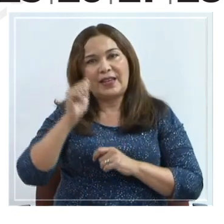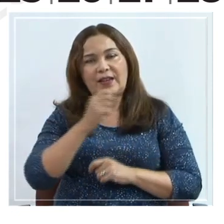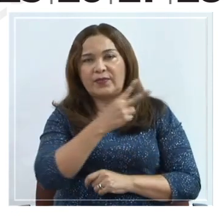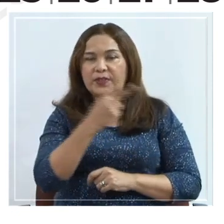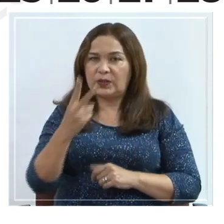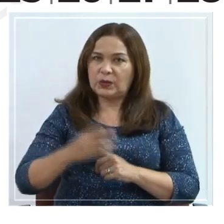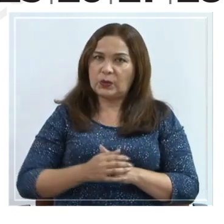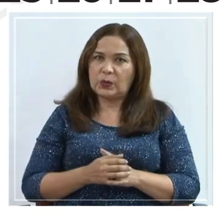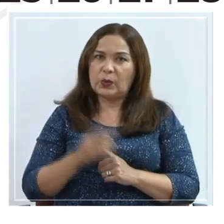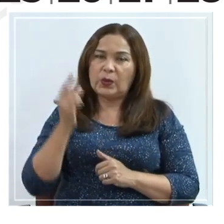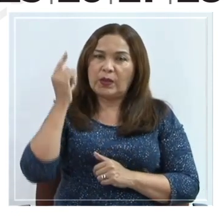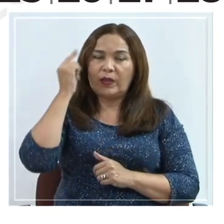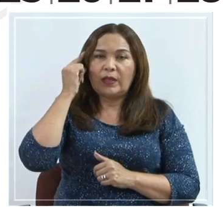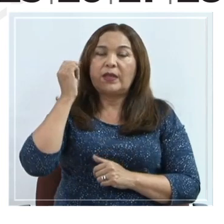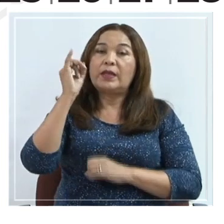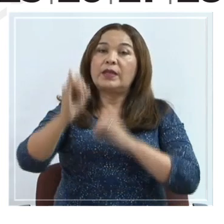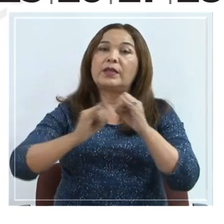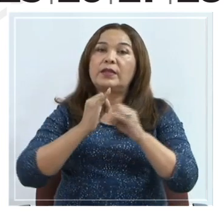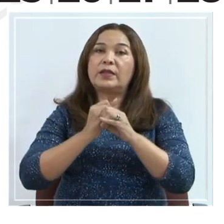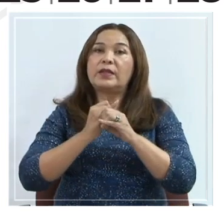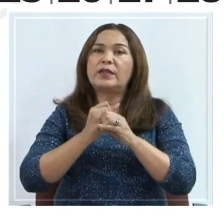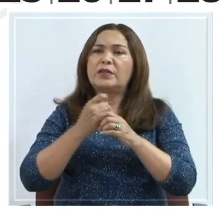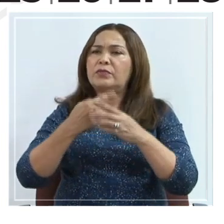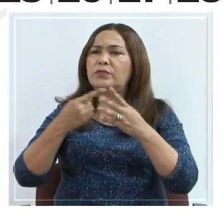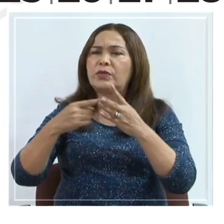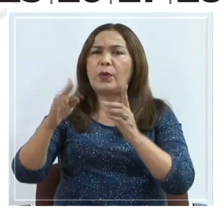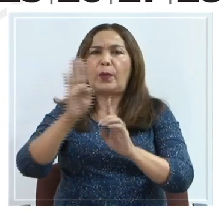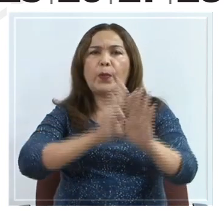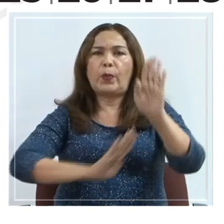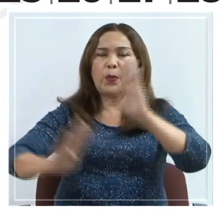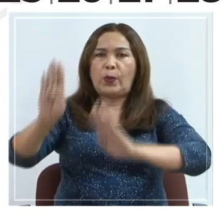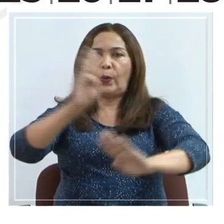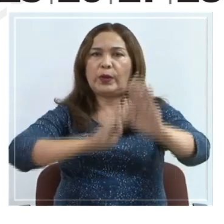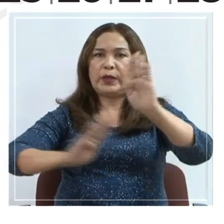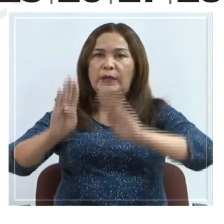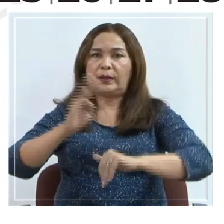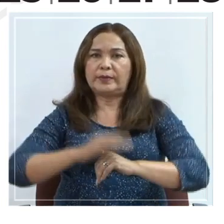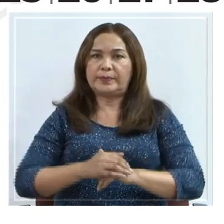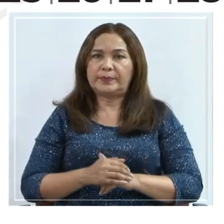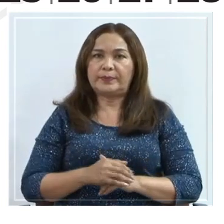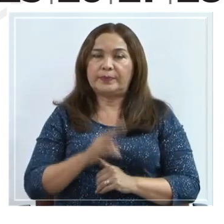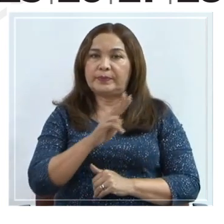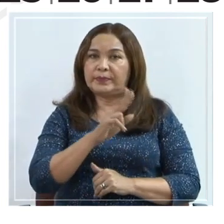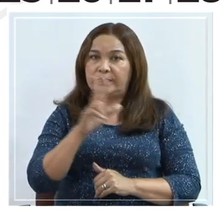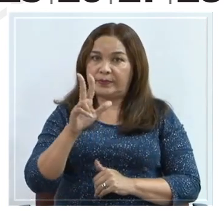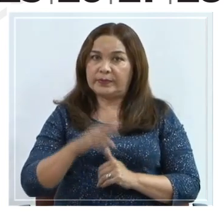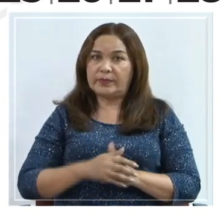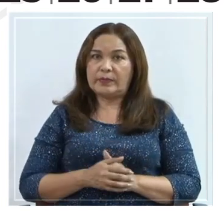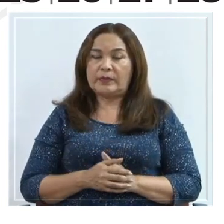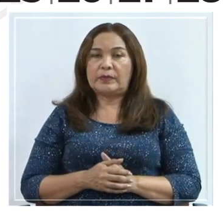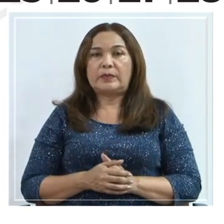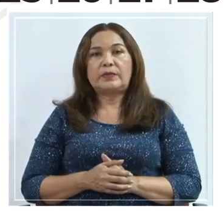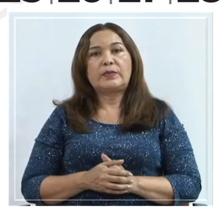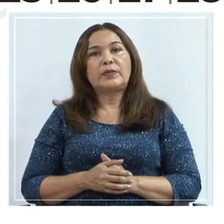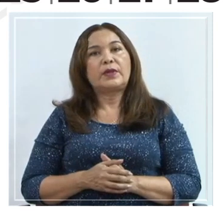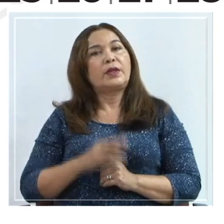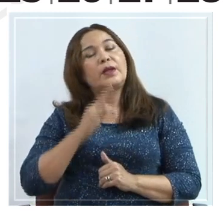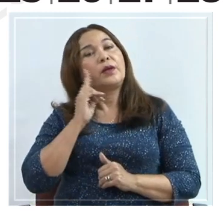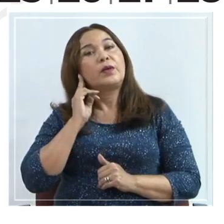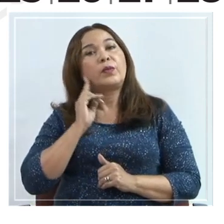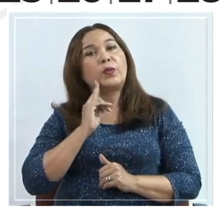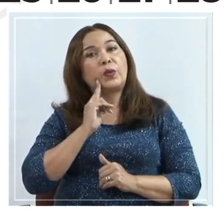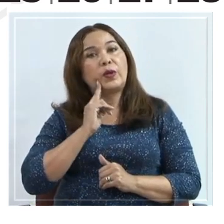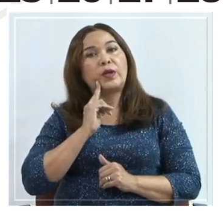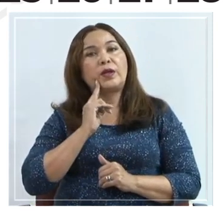22 día internacional de la diversidad biológica día 23 simón